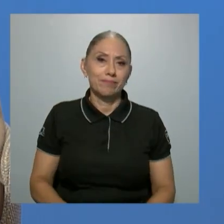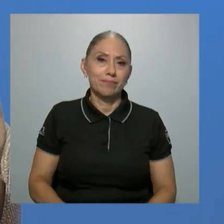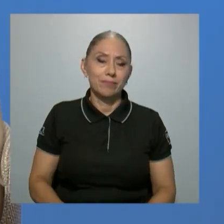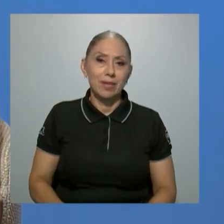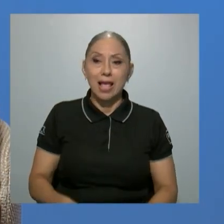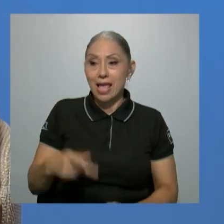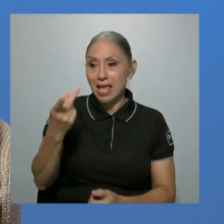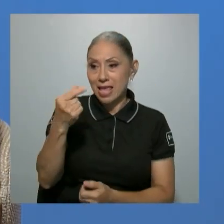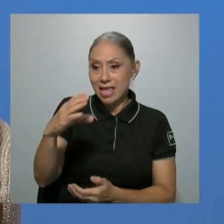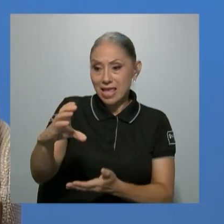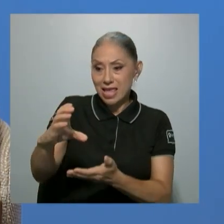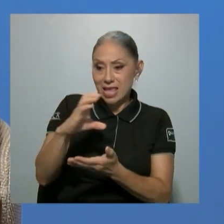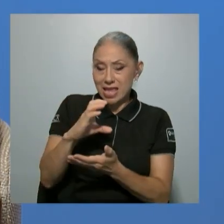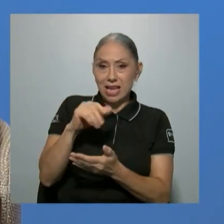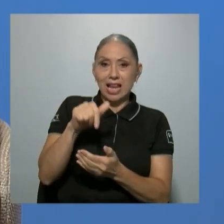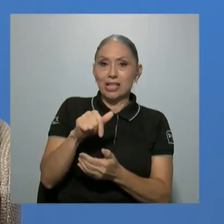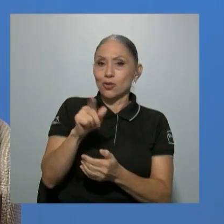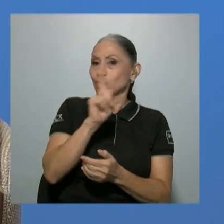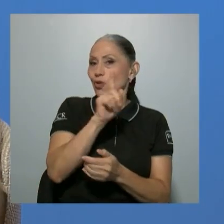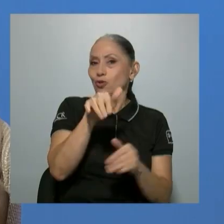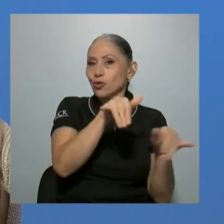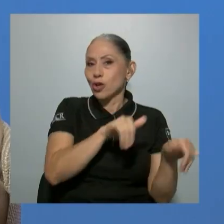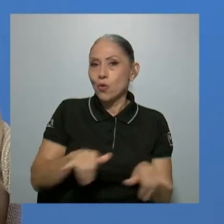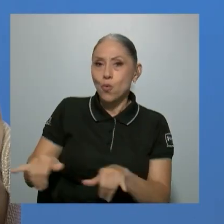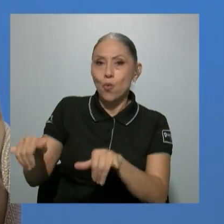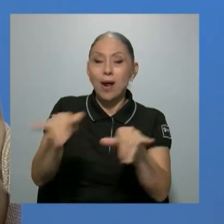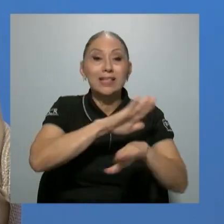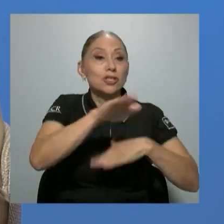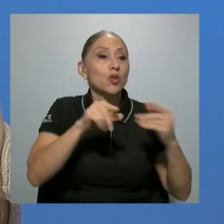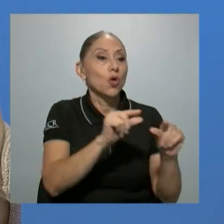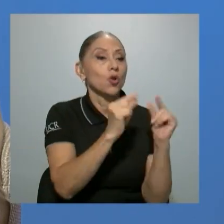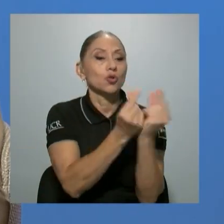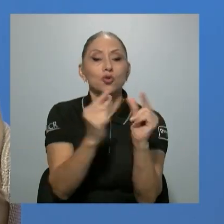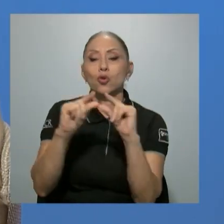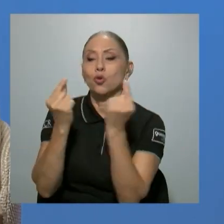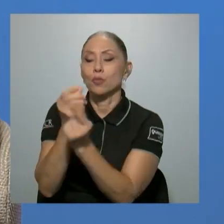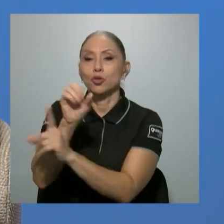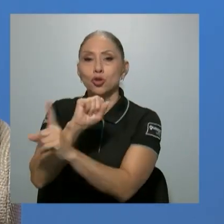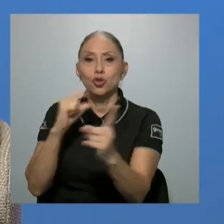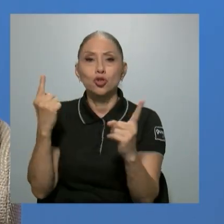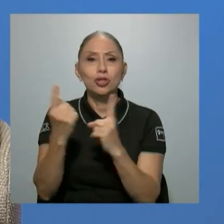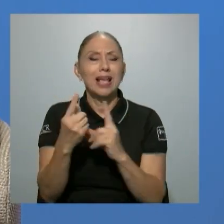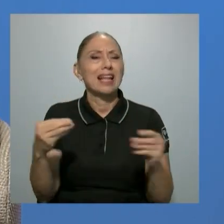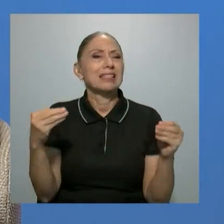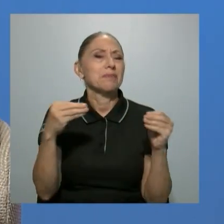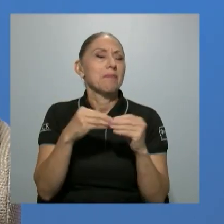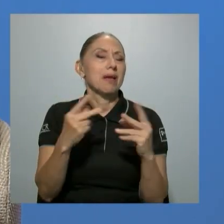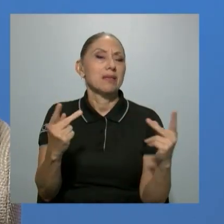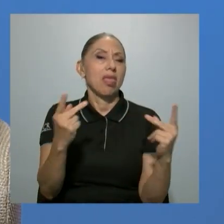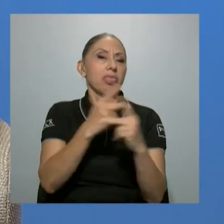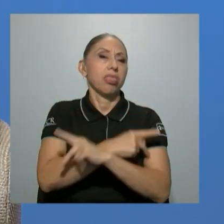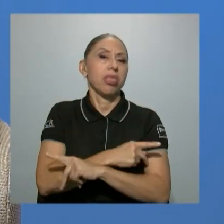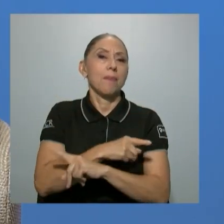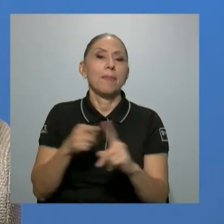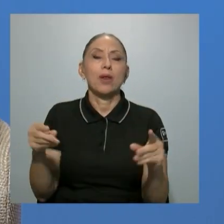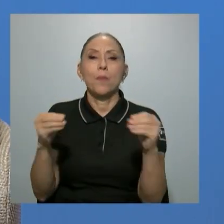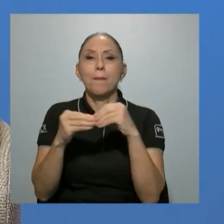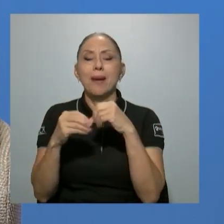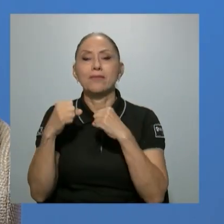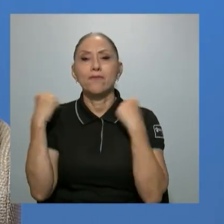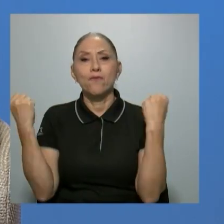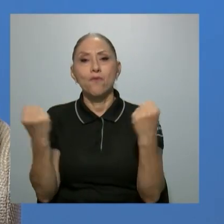estratos sociales han caído su participación, pero esa caída ha sido más fuerte en el segmento más pobre de la población.